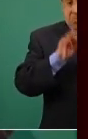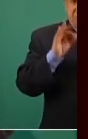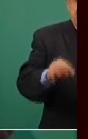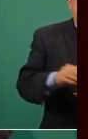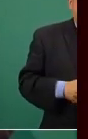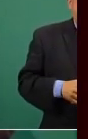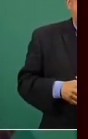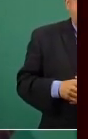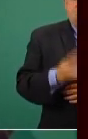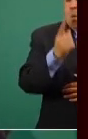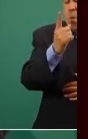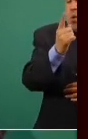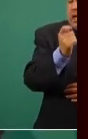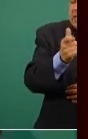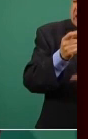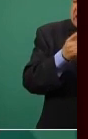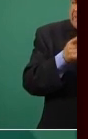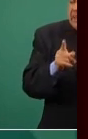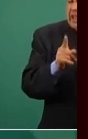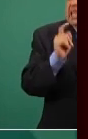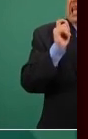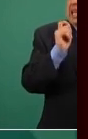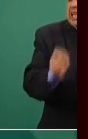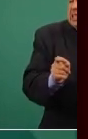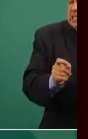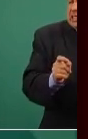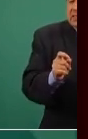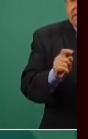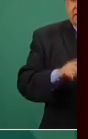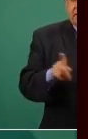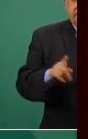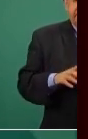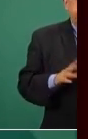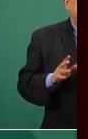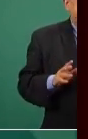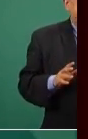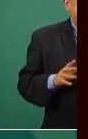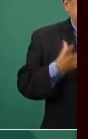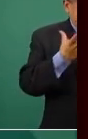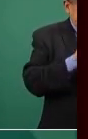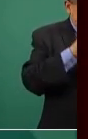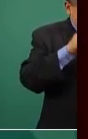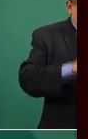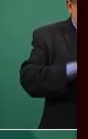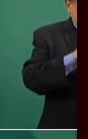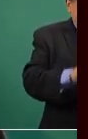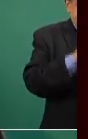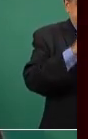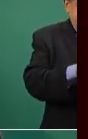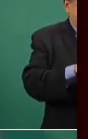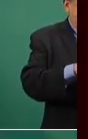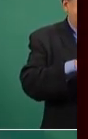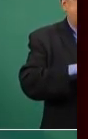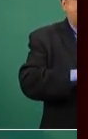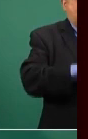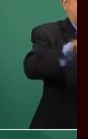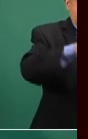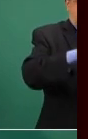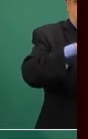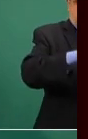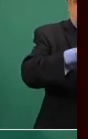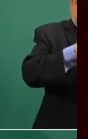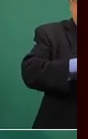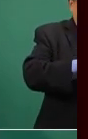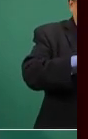con una pequeña diferencia entre otras además de que se está haciendo en terreno firme